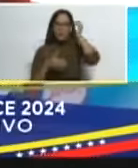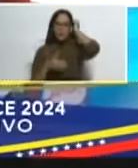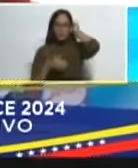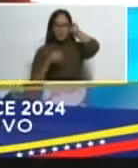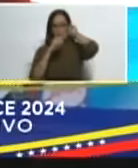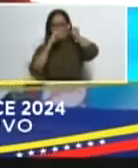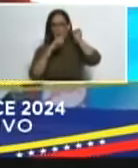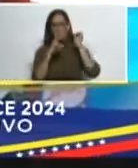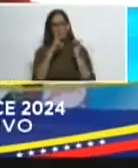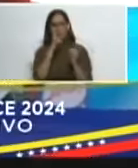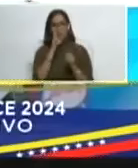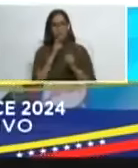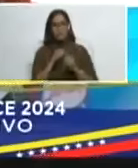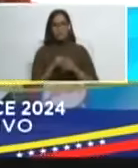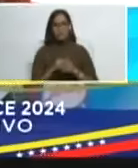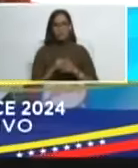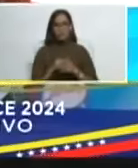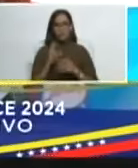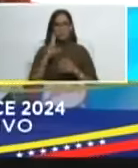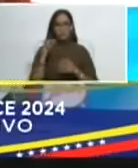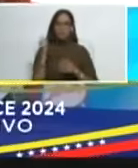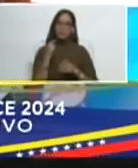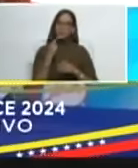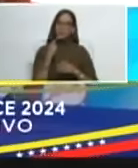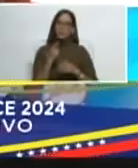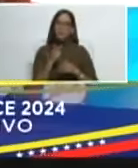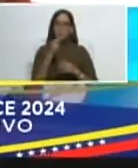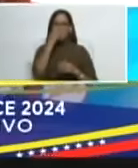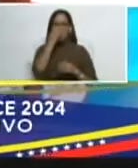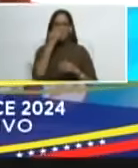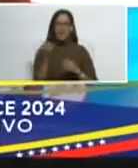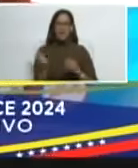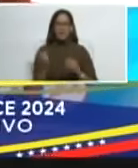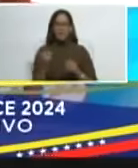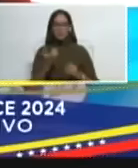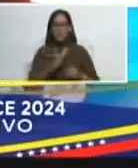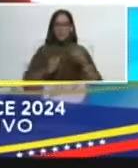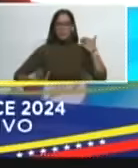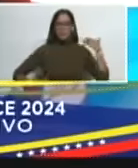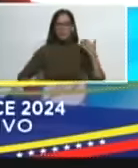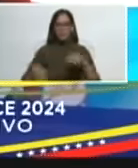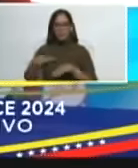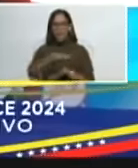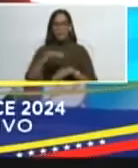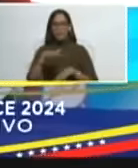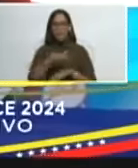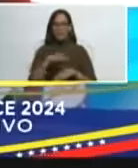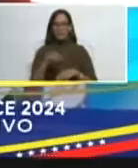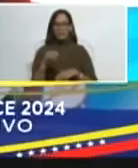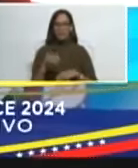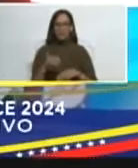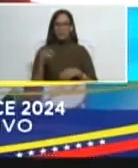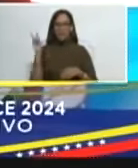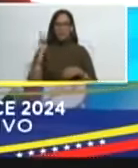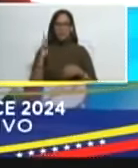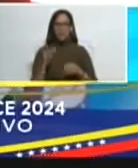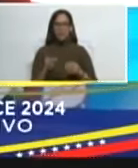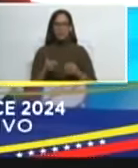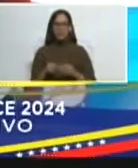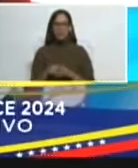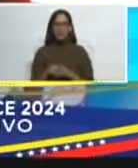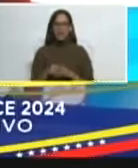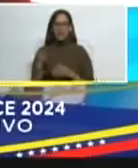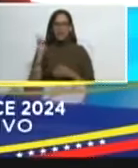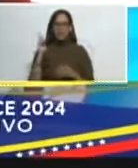terrible. No solamente decían que un payaso que se dijo ser presidente en una plaza era el presidente de Venezuela, sino que Venezuela